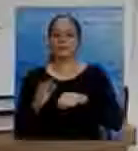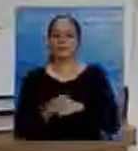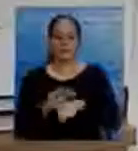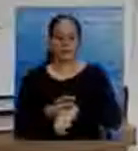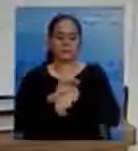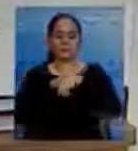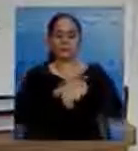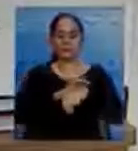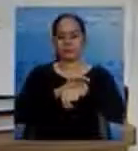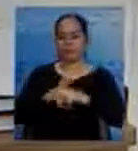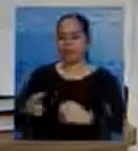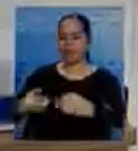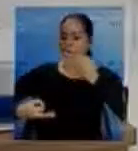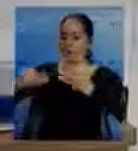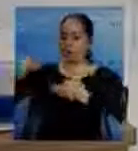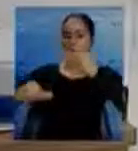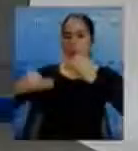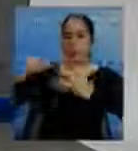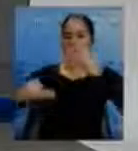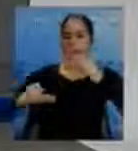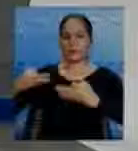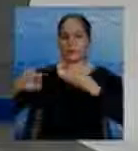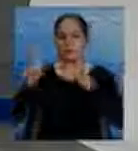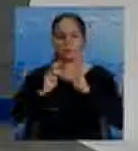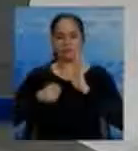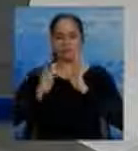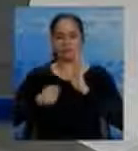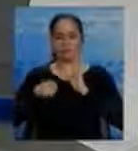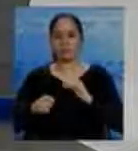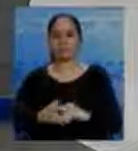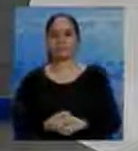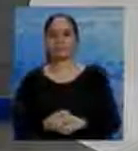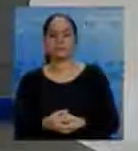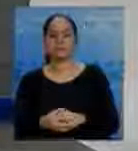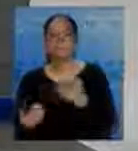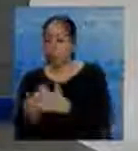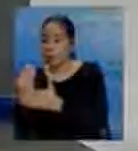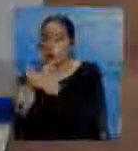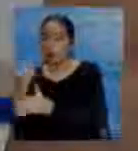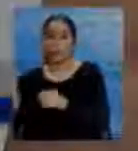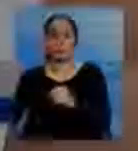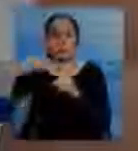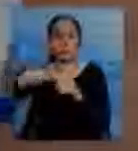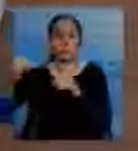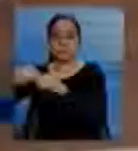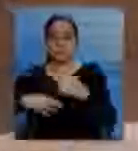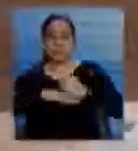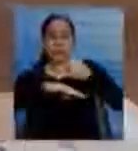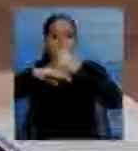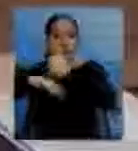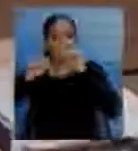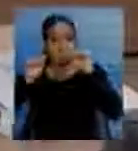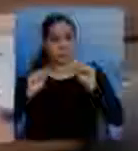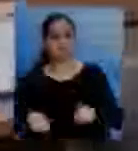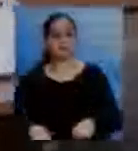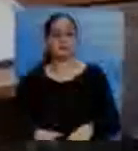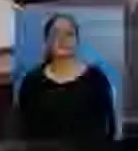juicio. La aplicación de la normativa contempla también la reciente incorporación de nuevos operadores de justicia. Cristian Hidalgo, TC Televisión.